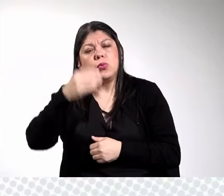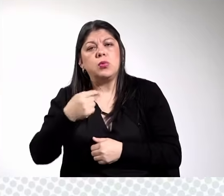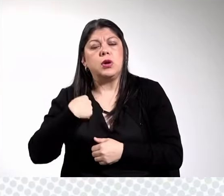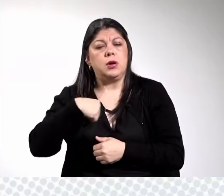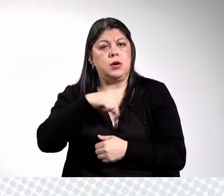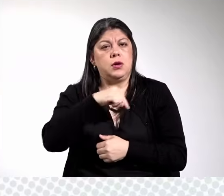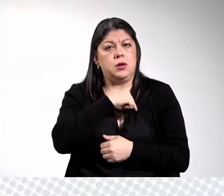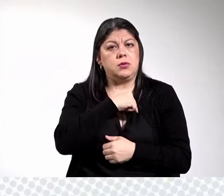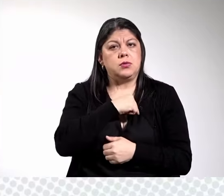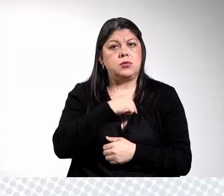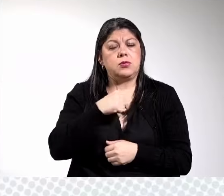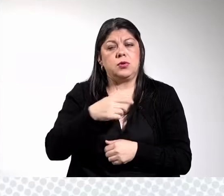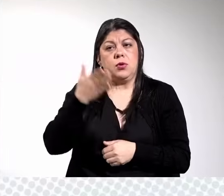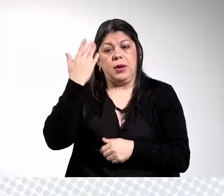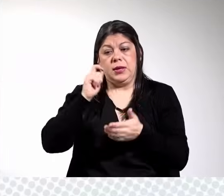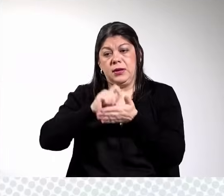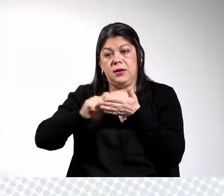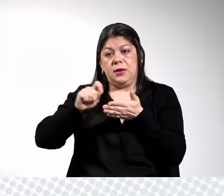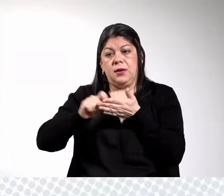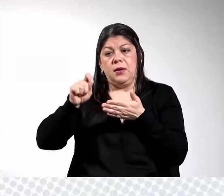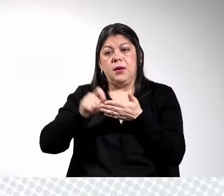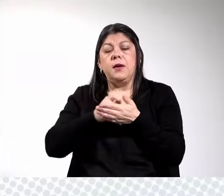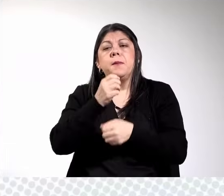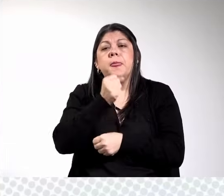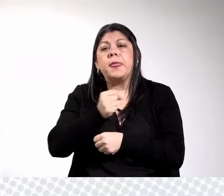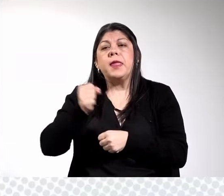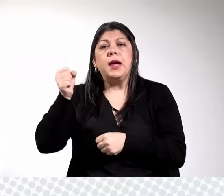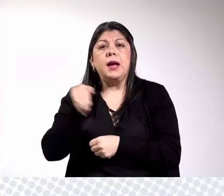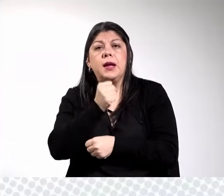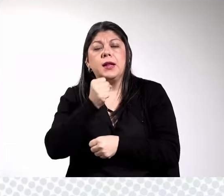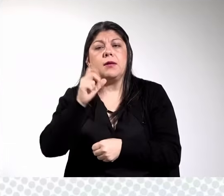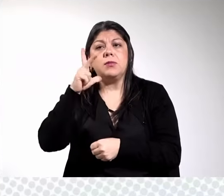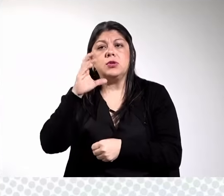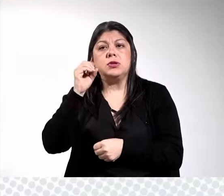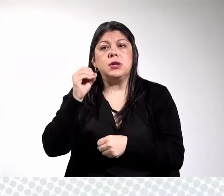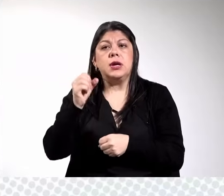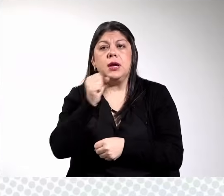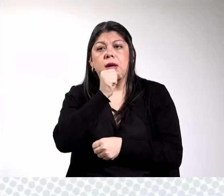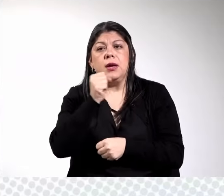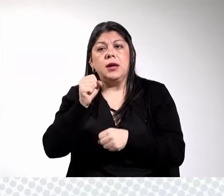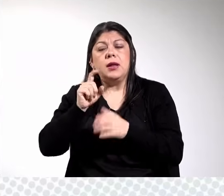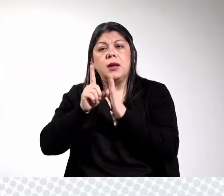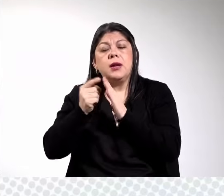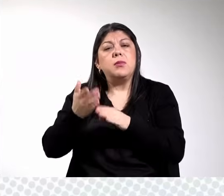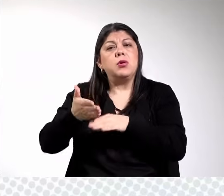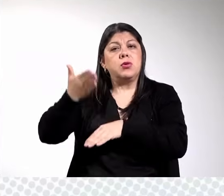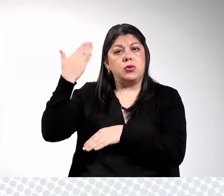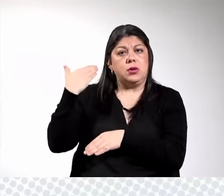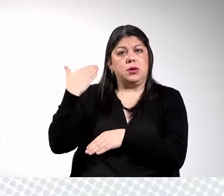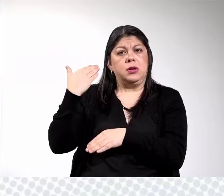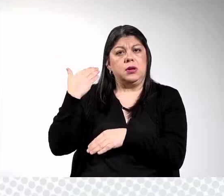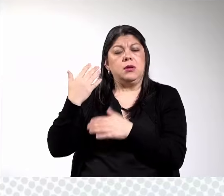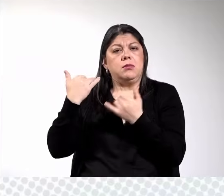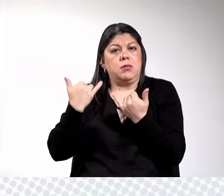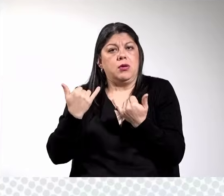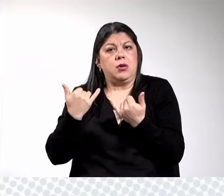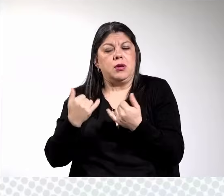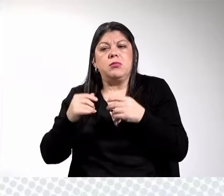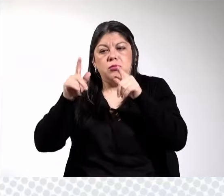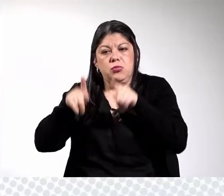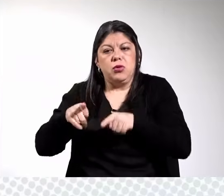Nosotros cuando estábamos en la escuela cantábamos media hora antes de entrar a la clase y eso no nos quitó las capacidades para llegar a ser